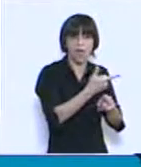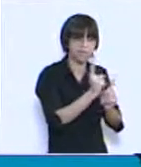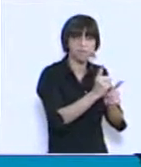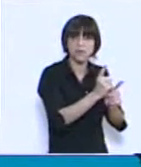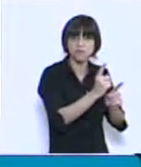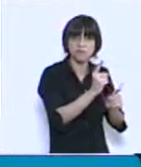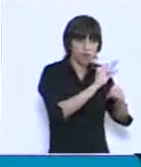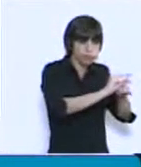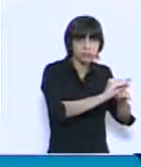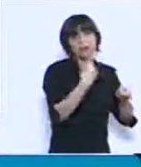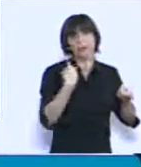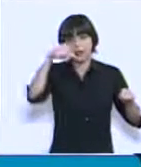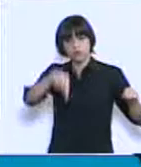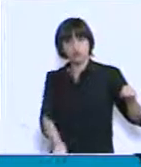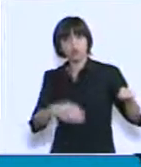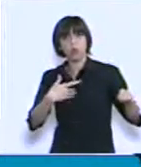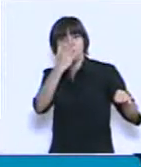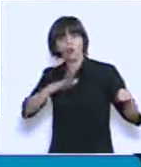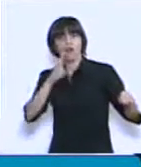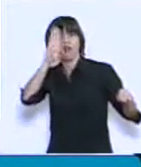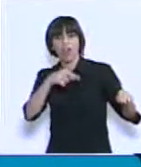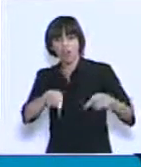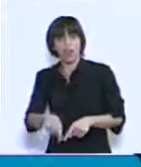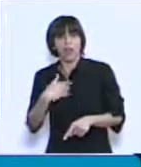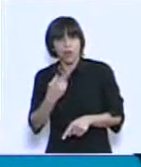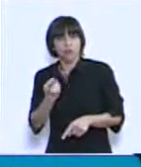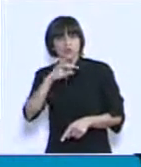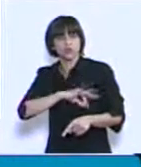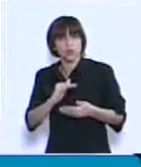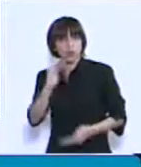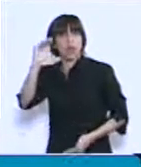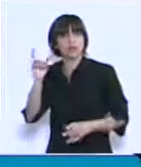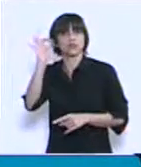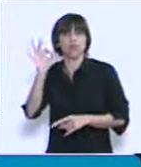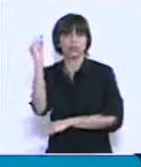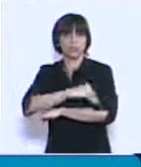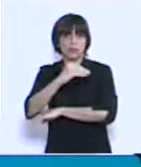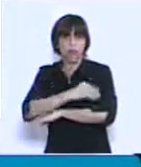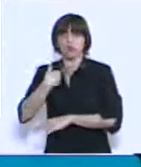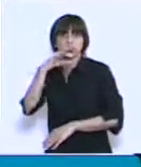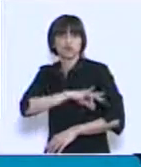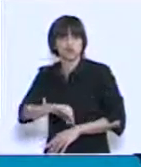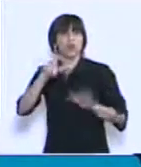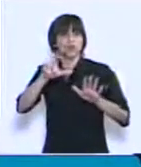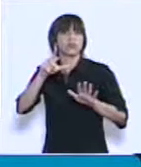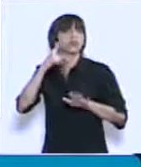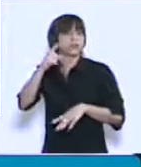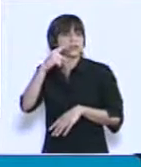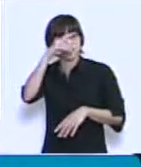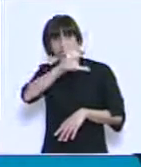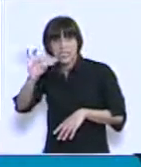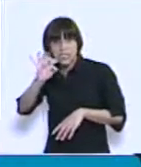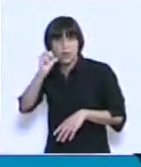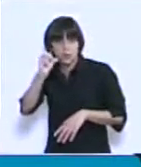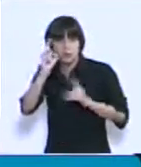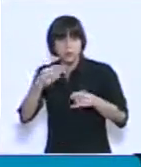8.000 pesos de haber jubilatorio. O en Santa Cruz, donde es 7.500 pesos. Mire, Presidenta, nosotros vamos a acompañar